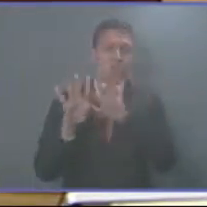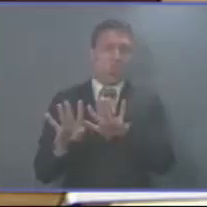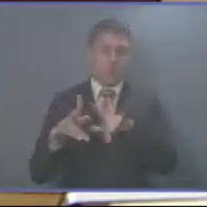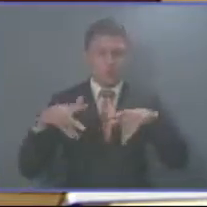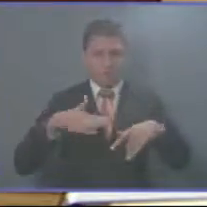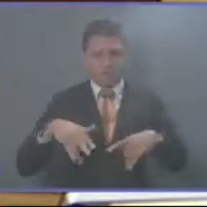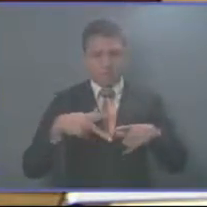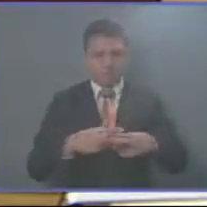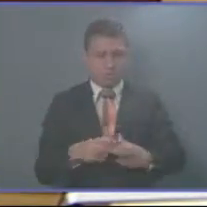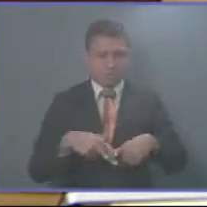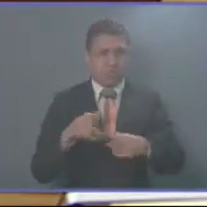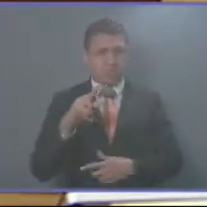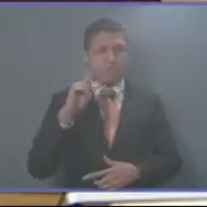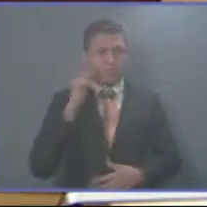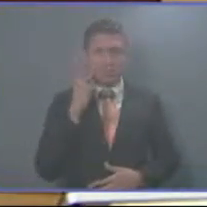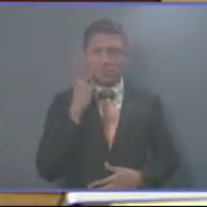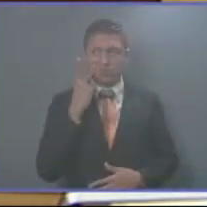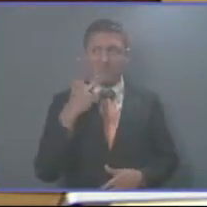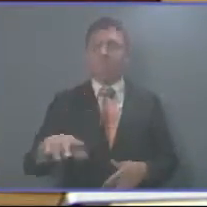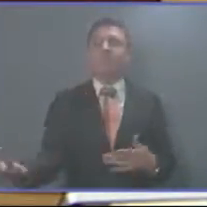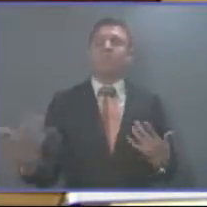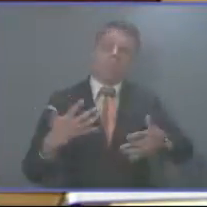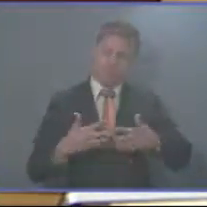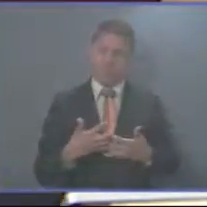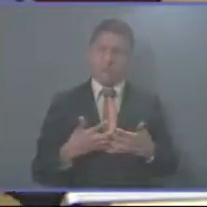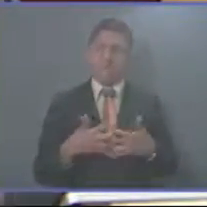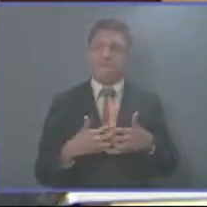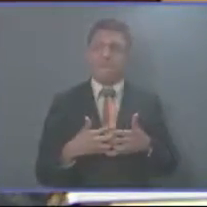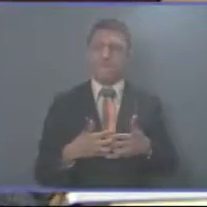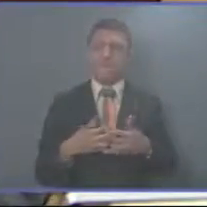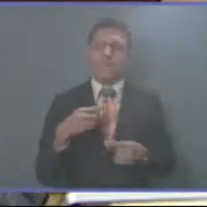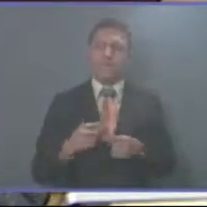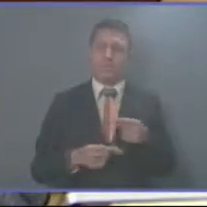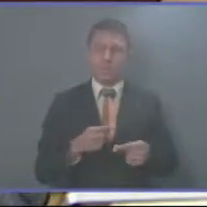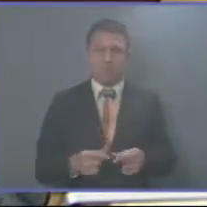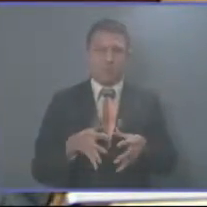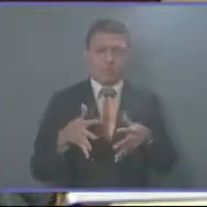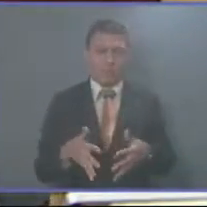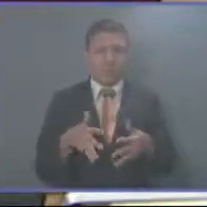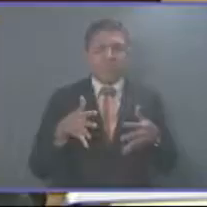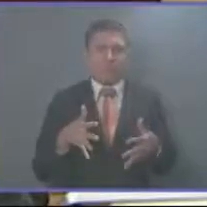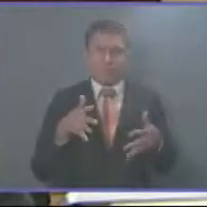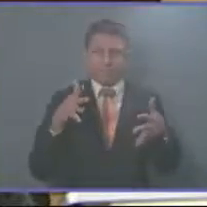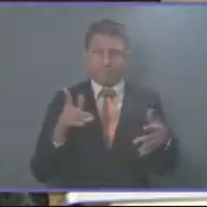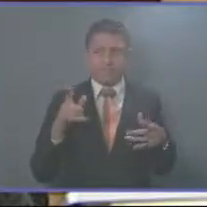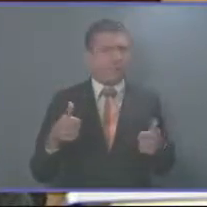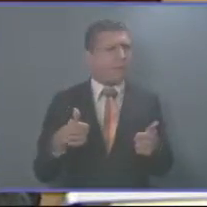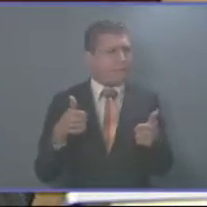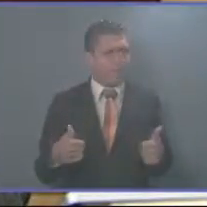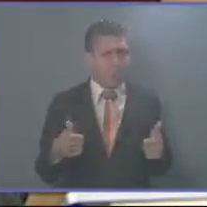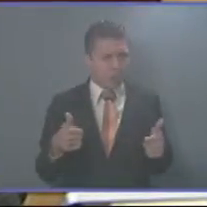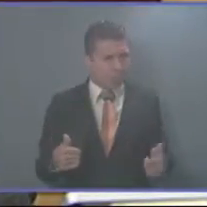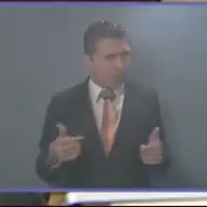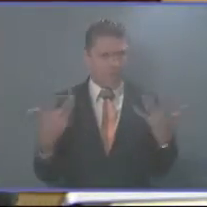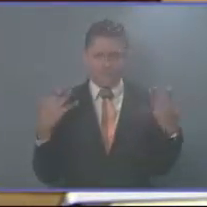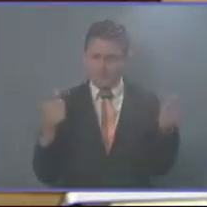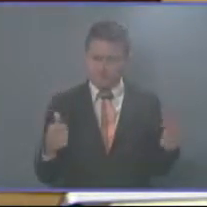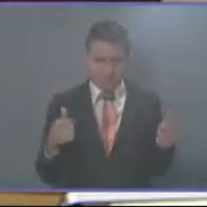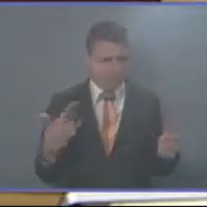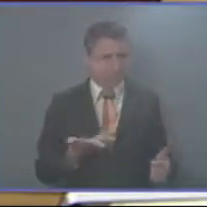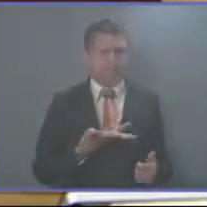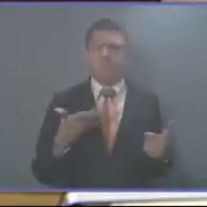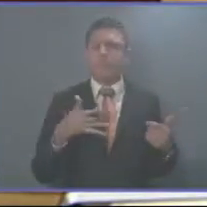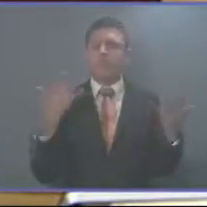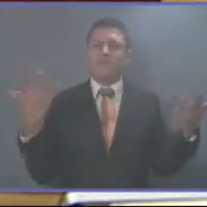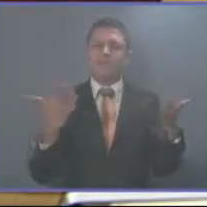indica que la industria ha ido creciendo y vuelvo a decir, qué bueno. Nos